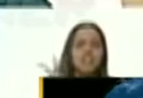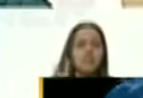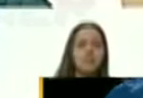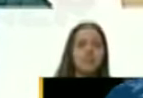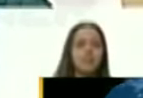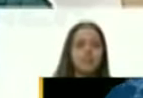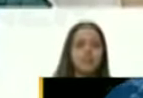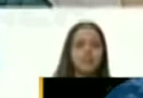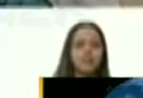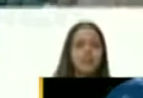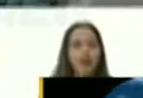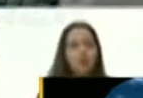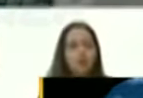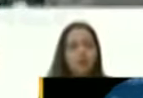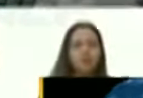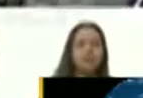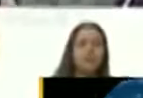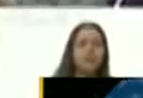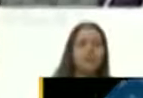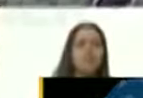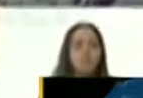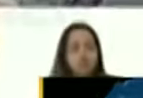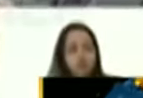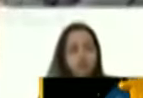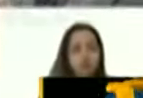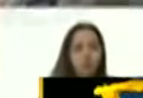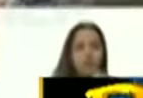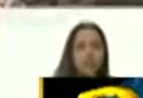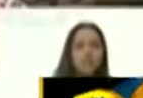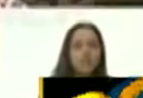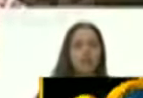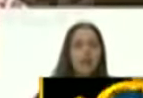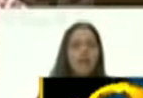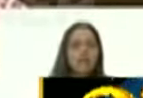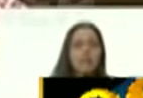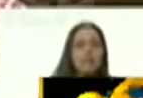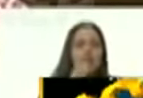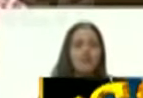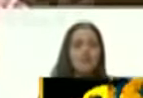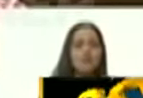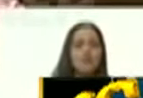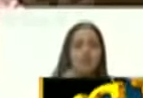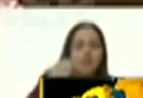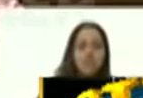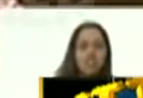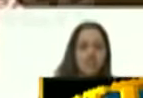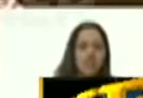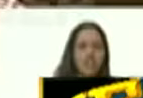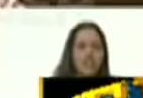de Venezuela para luchar por su derecho a la paz, a la independencia y a la propia existencia en su tierra sagrada.